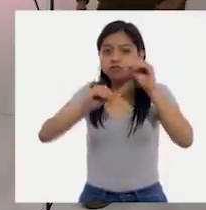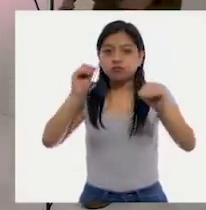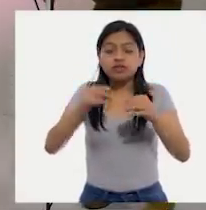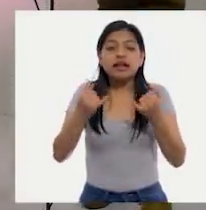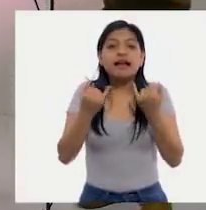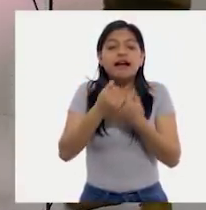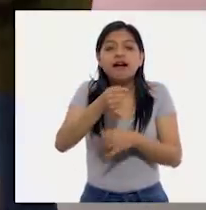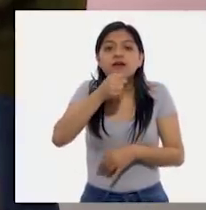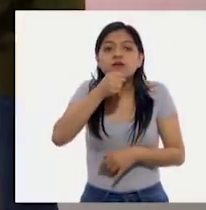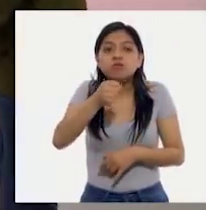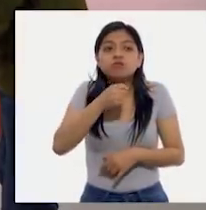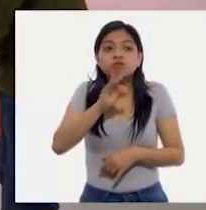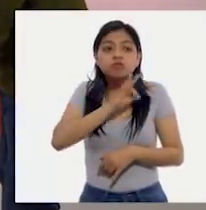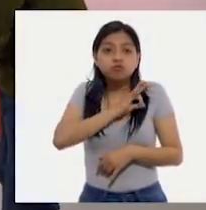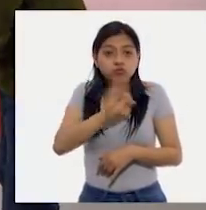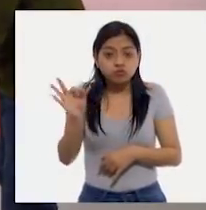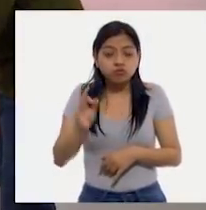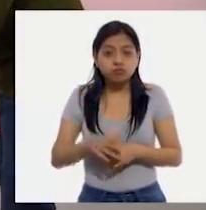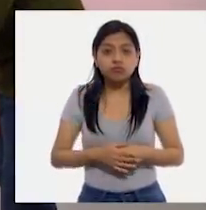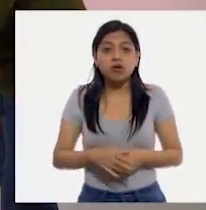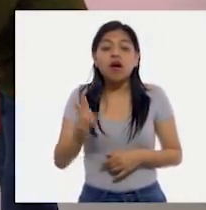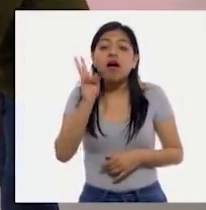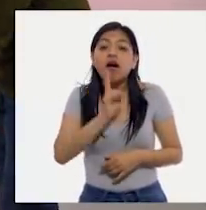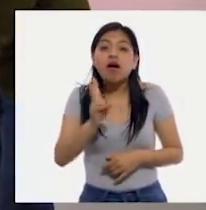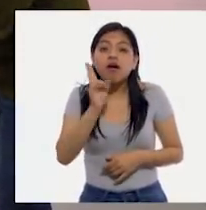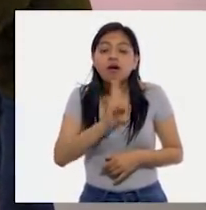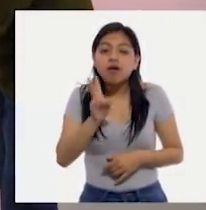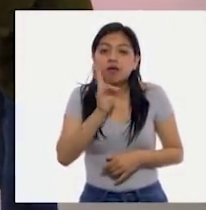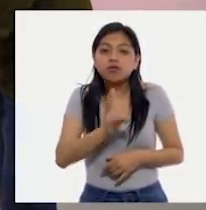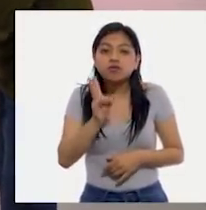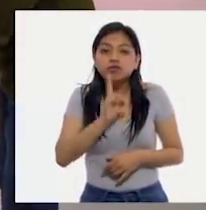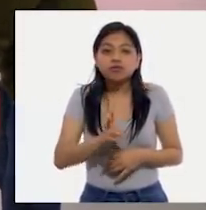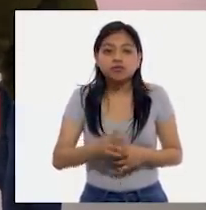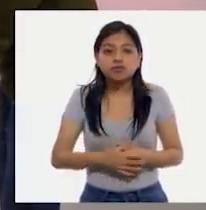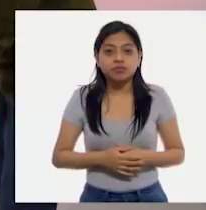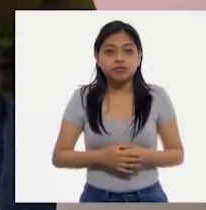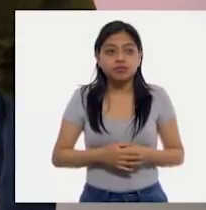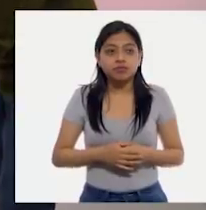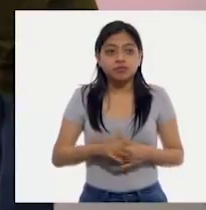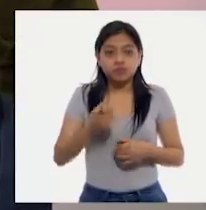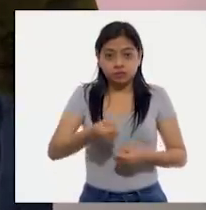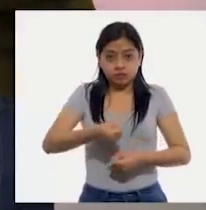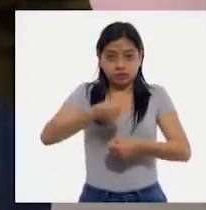A ver, ¿qué te parece? ¿Puedo probarlo? A ver, ¿pruébalo? Bueno. ¡Probando! Oh. A ver, levántalo.